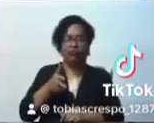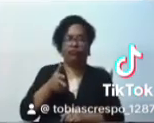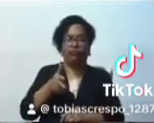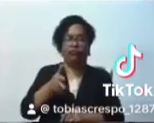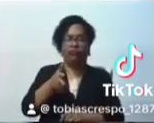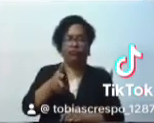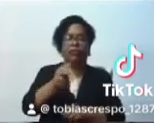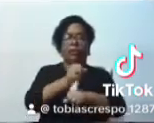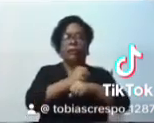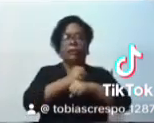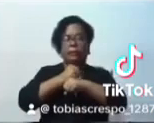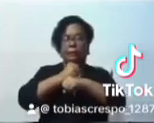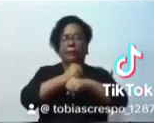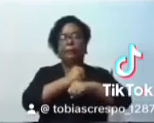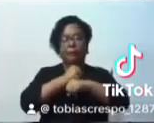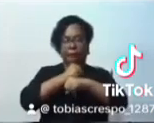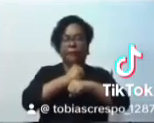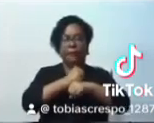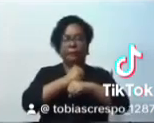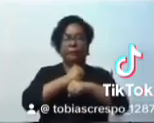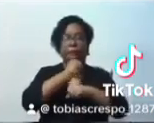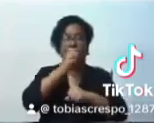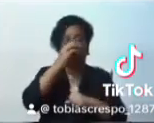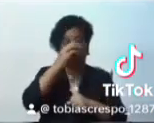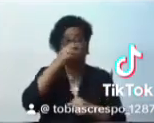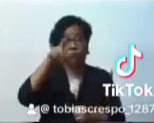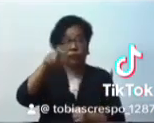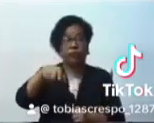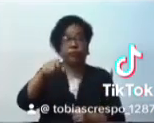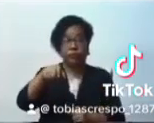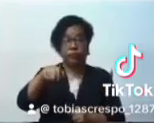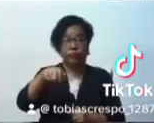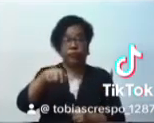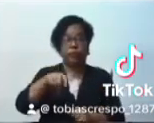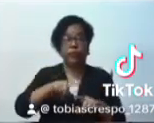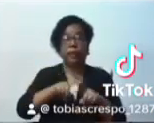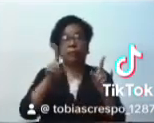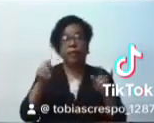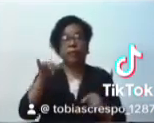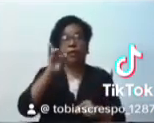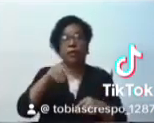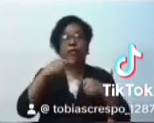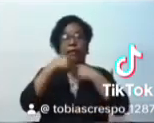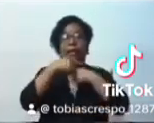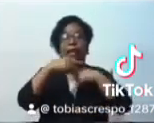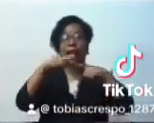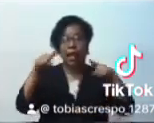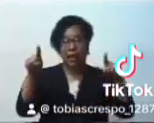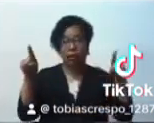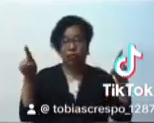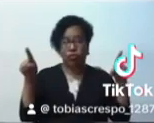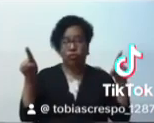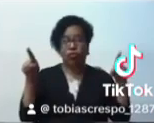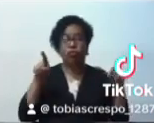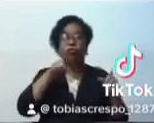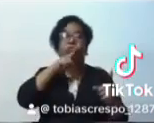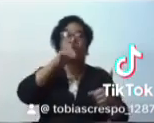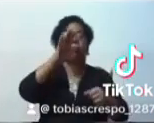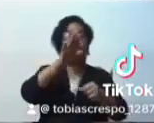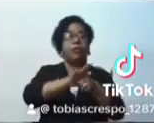este anuncio, como el que nos tiene acostumbrado este gobierno, de anuncios,